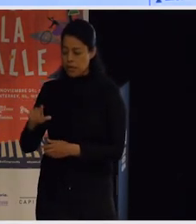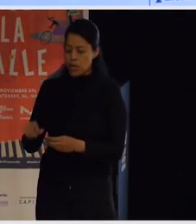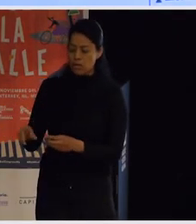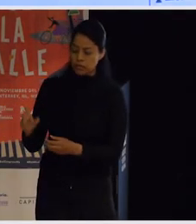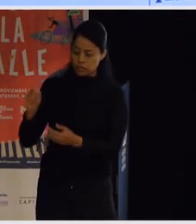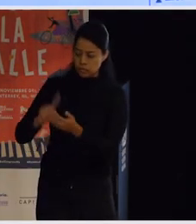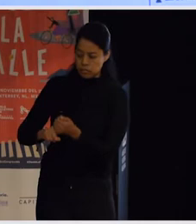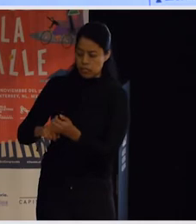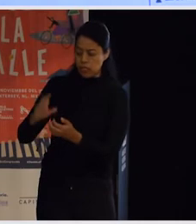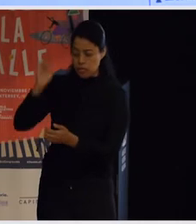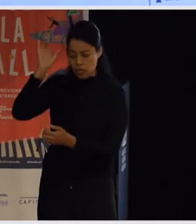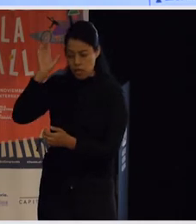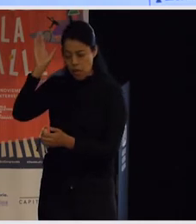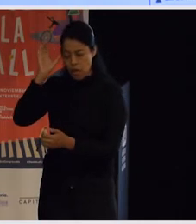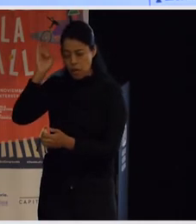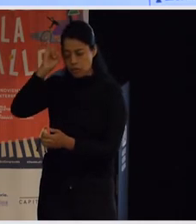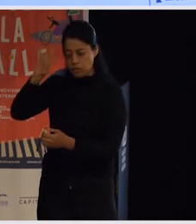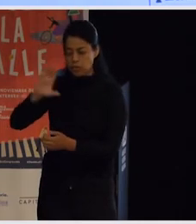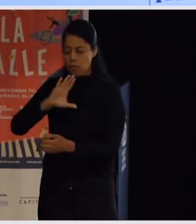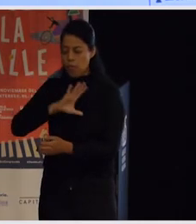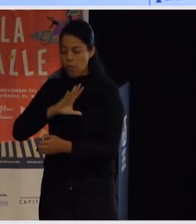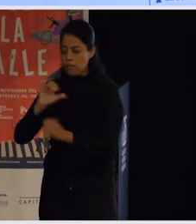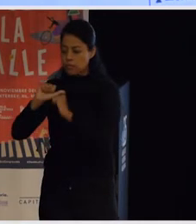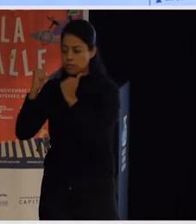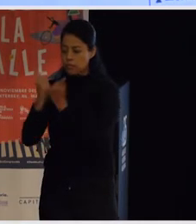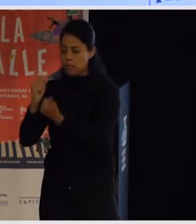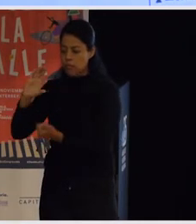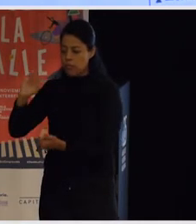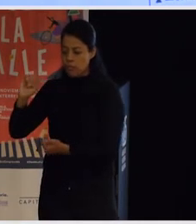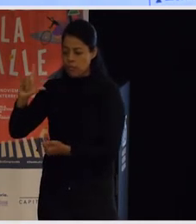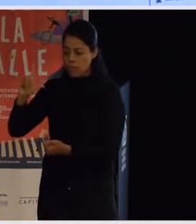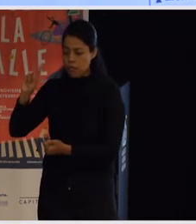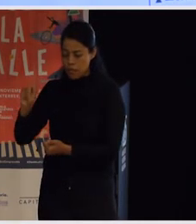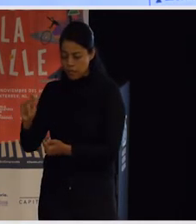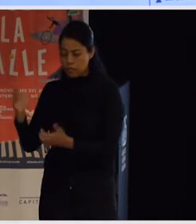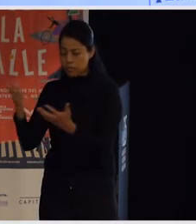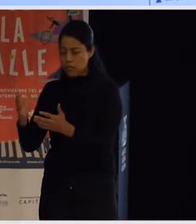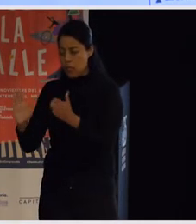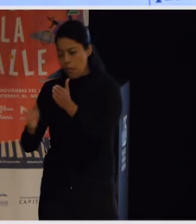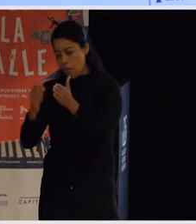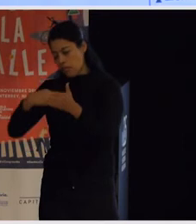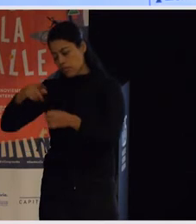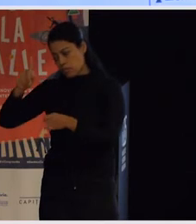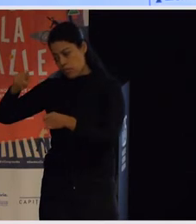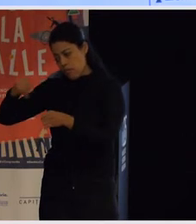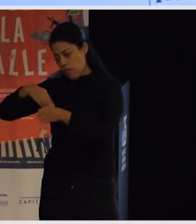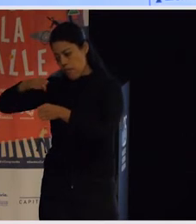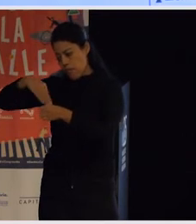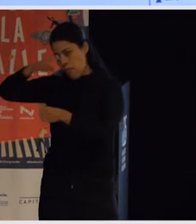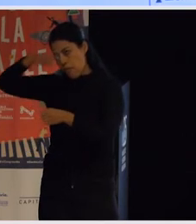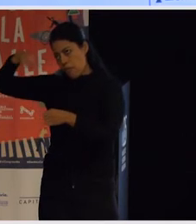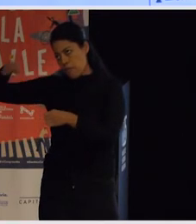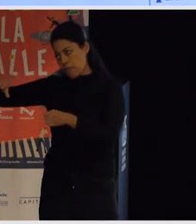cuernavaca había una asociación civil que se dedicó a hacer como todo un proyecto de murales sobre el cuidado del agua y la importancia de